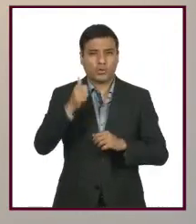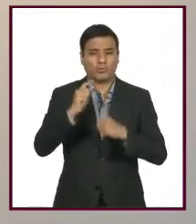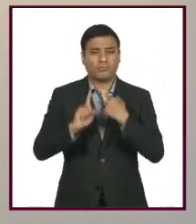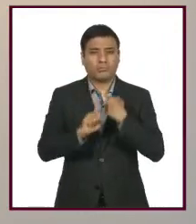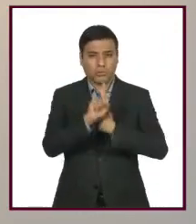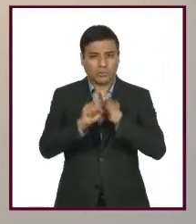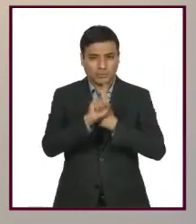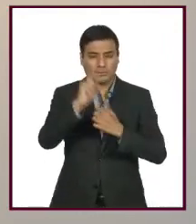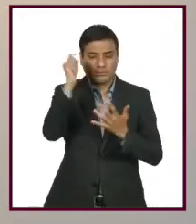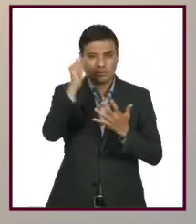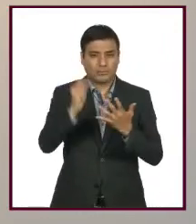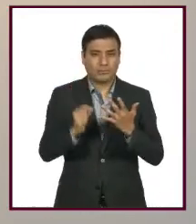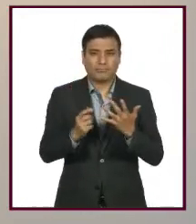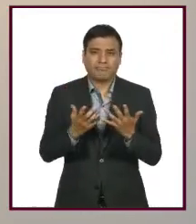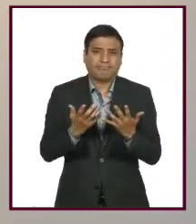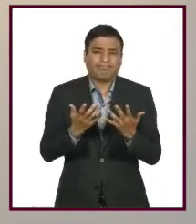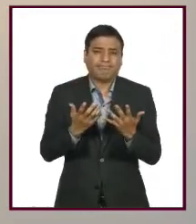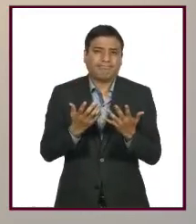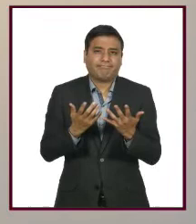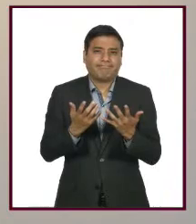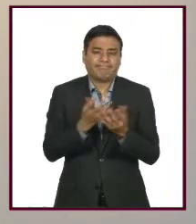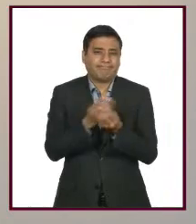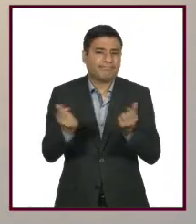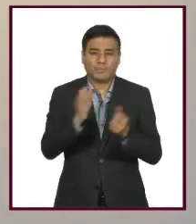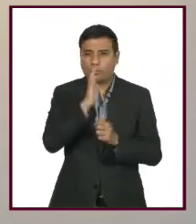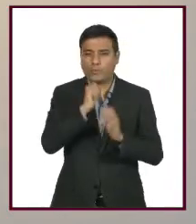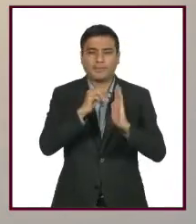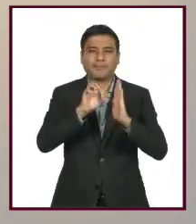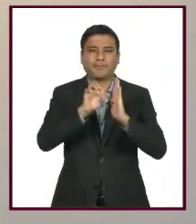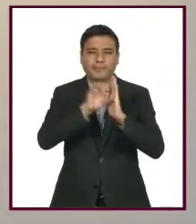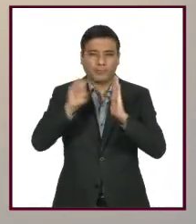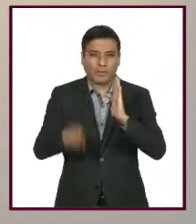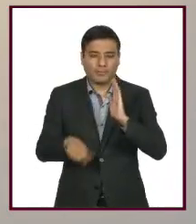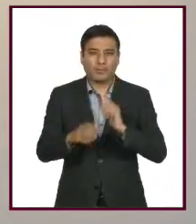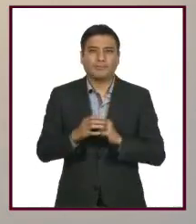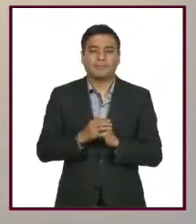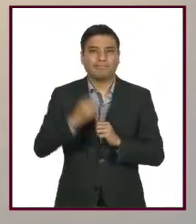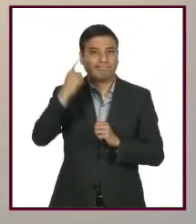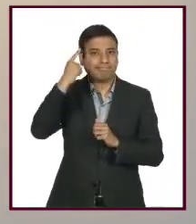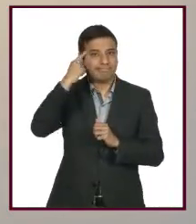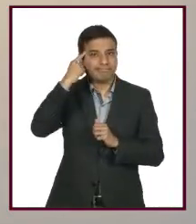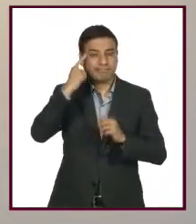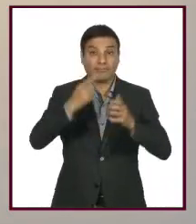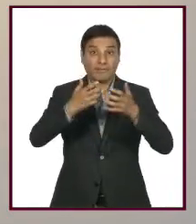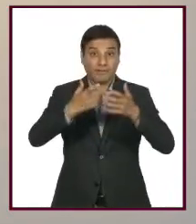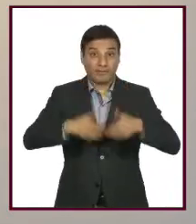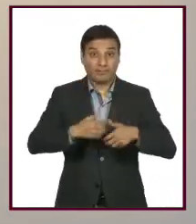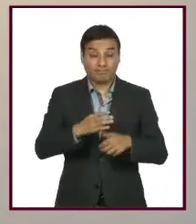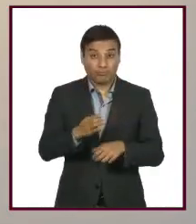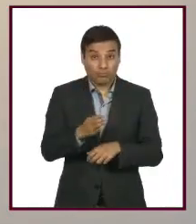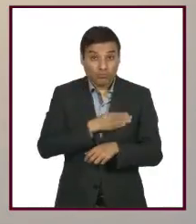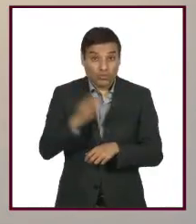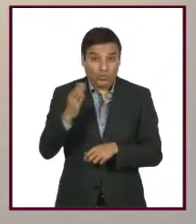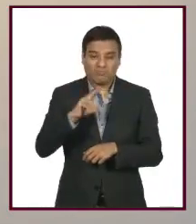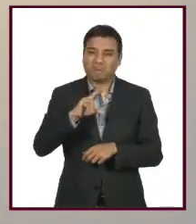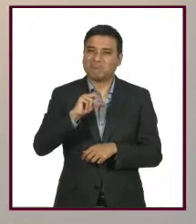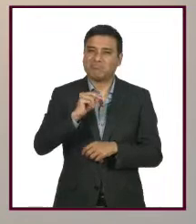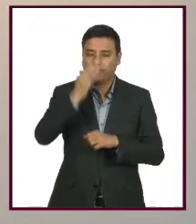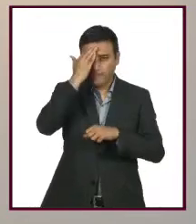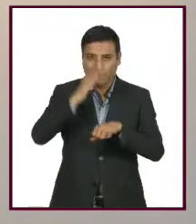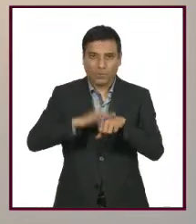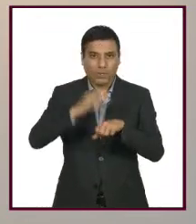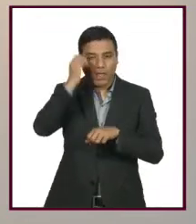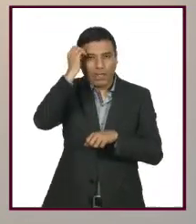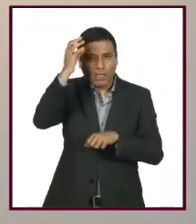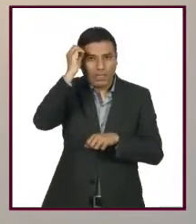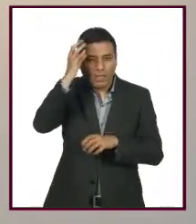son reversibles, ¿no? Como por ejemplo algunas funciones cognitivas, ¿no? La memoria, la planeación,